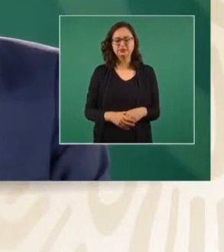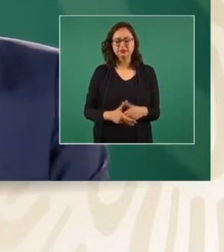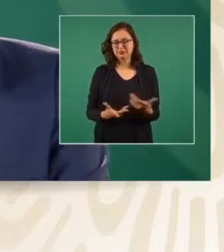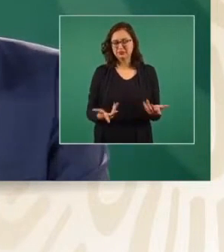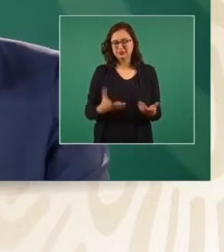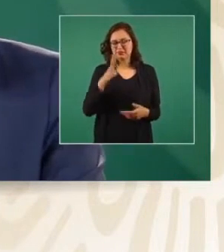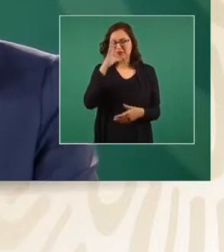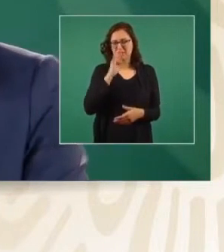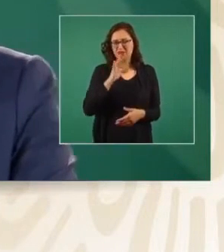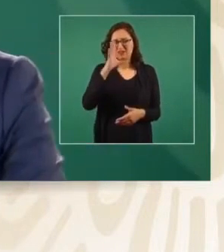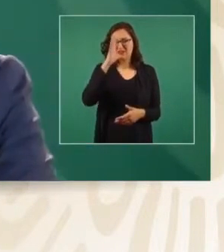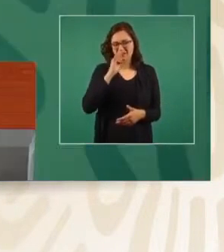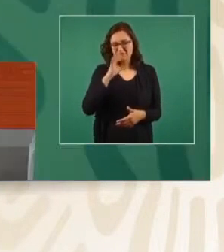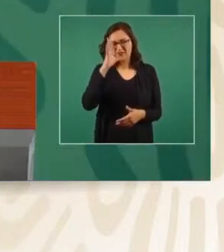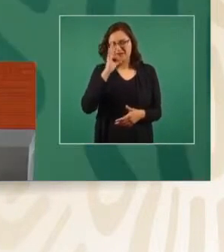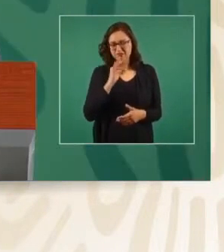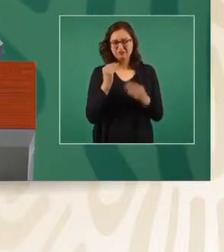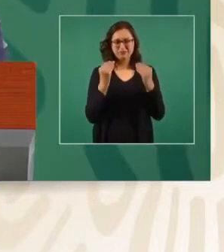irregularidades, para decirlo